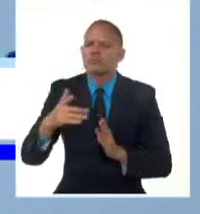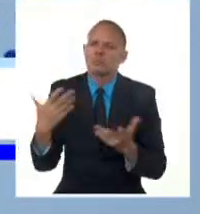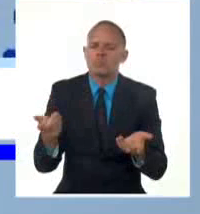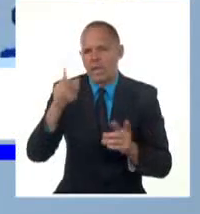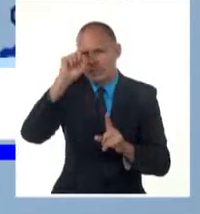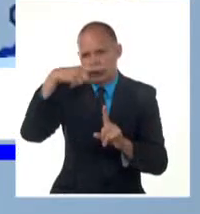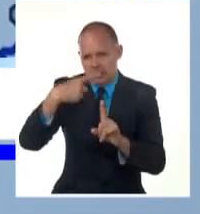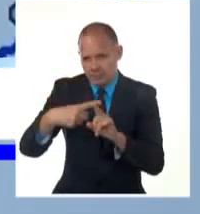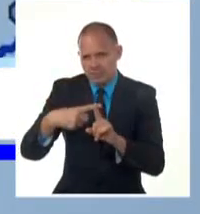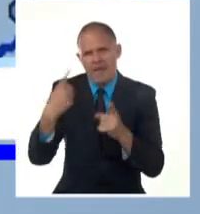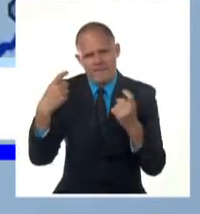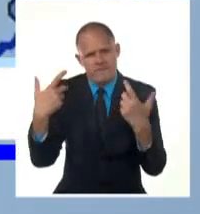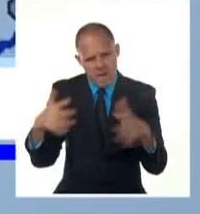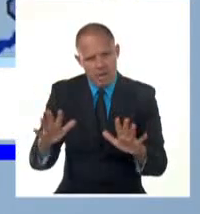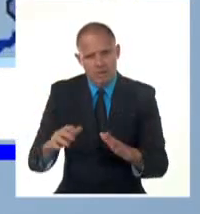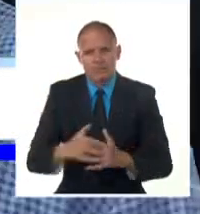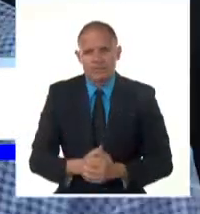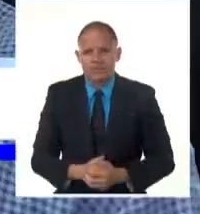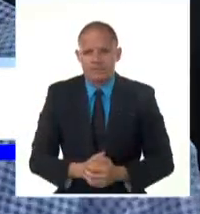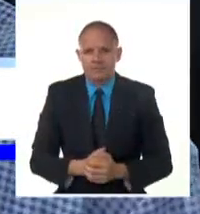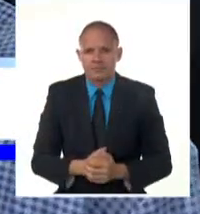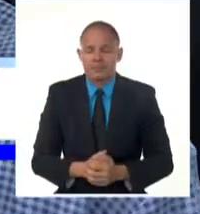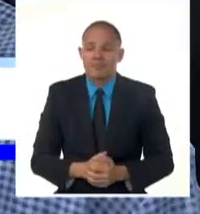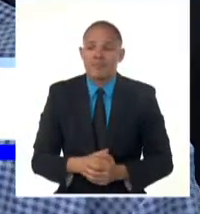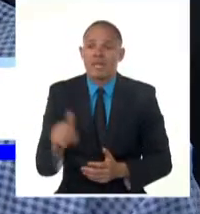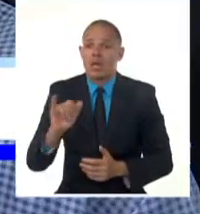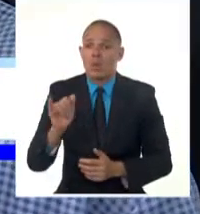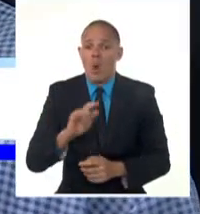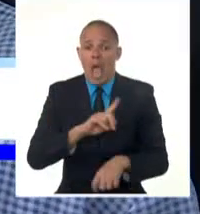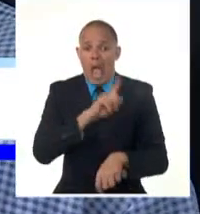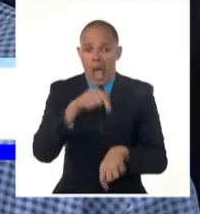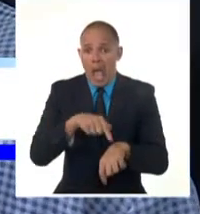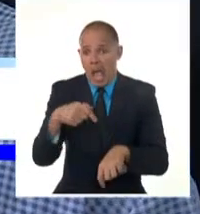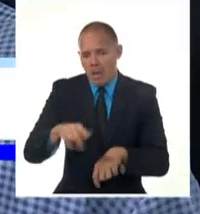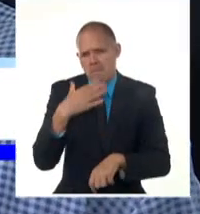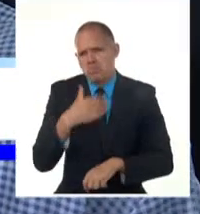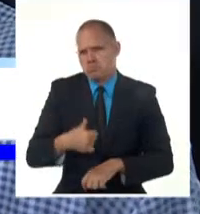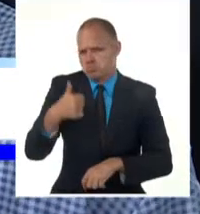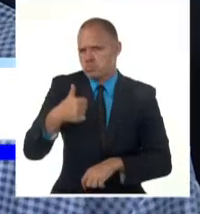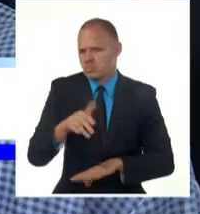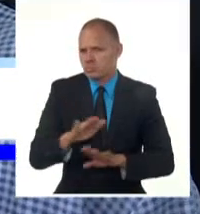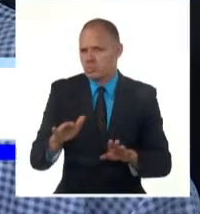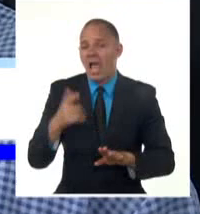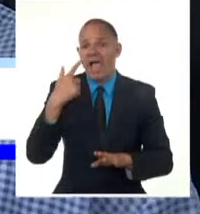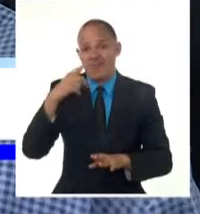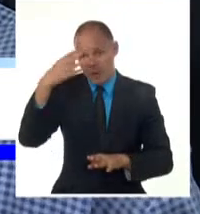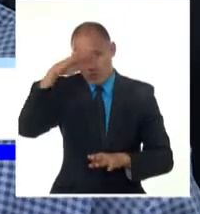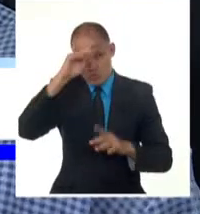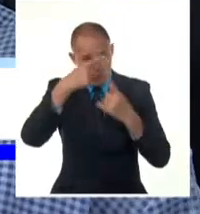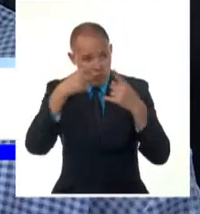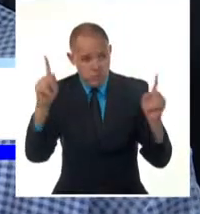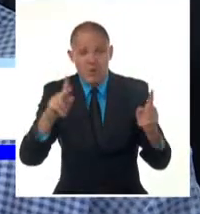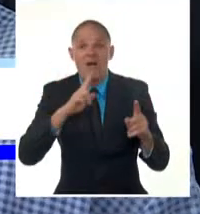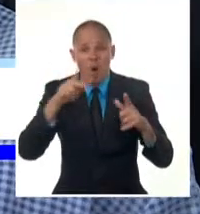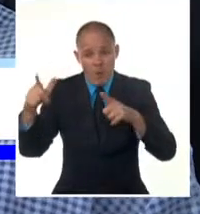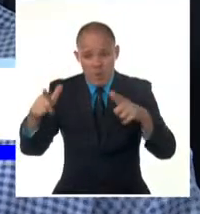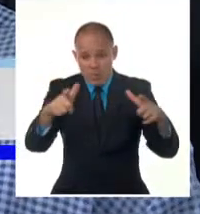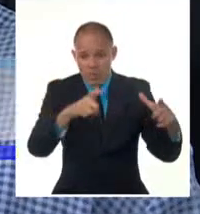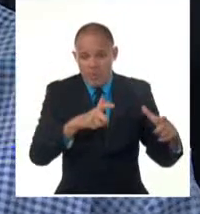septiembre todavía, pero ya el comportamiento que tenemos hoy es bastante favorable. O sea, hoy se acumula en el país, se embalsa en el país